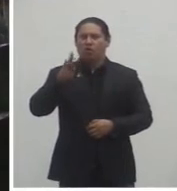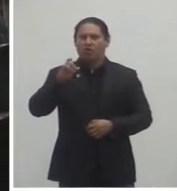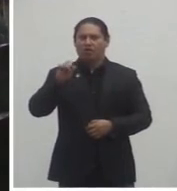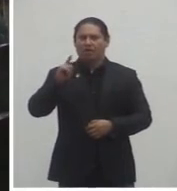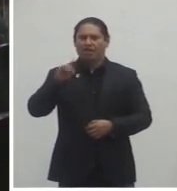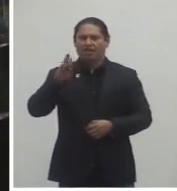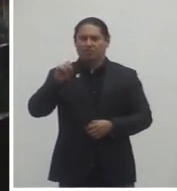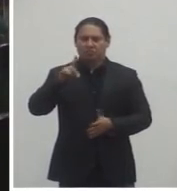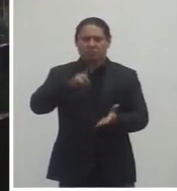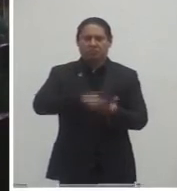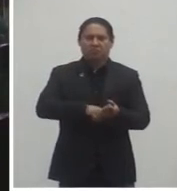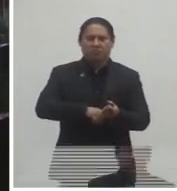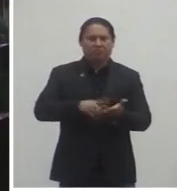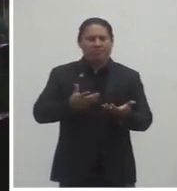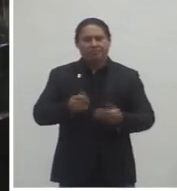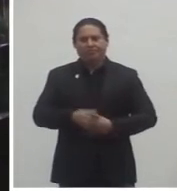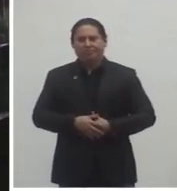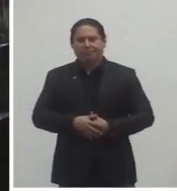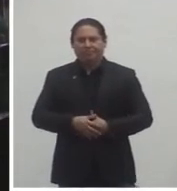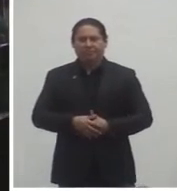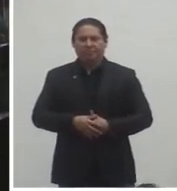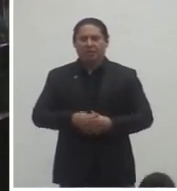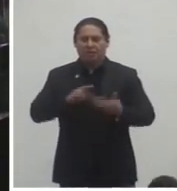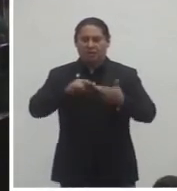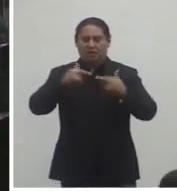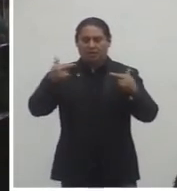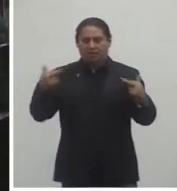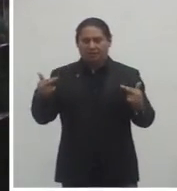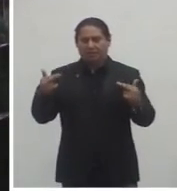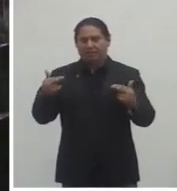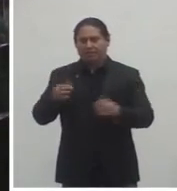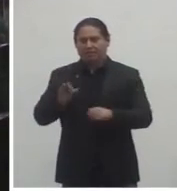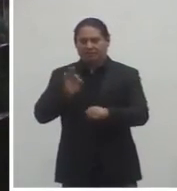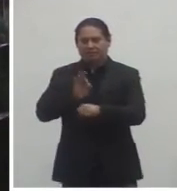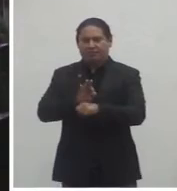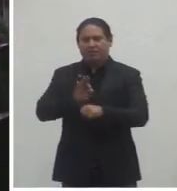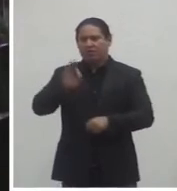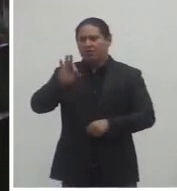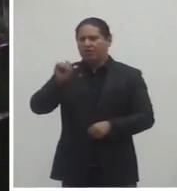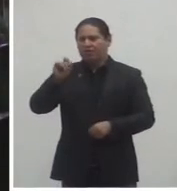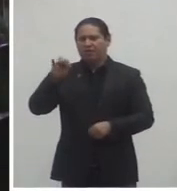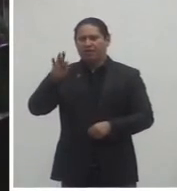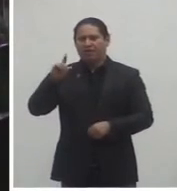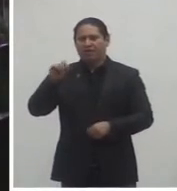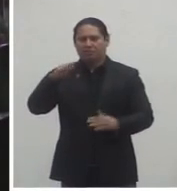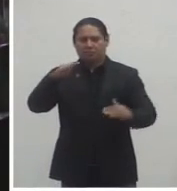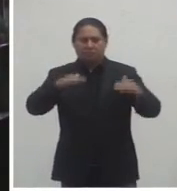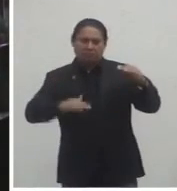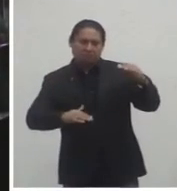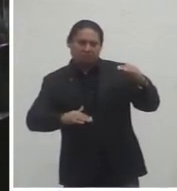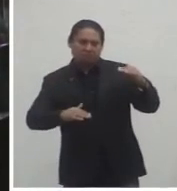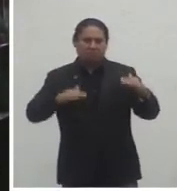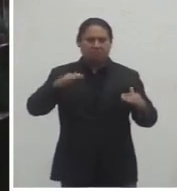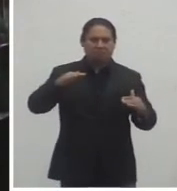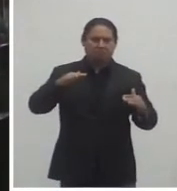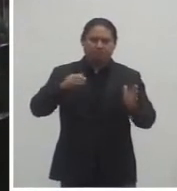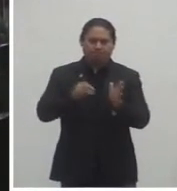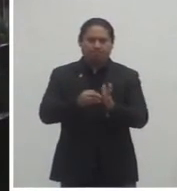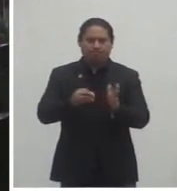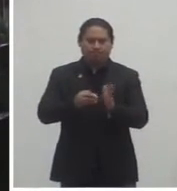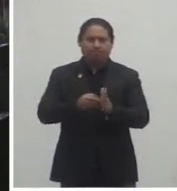darle mayores vueltas. Esta relación de federalismo disparejo aún